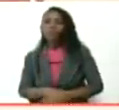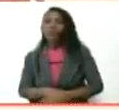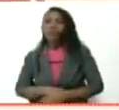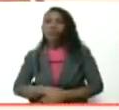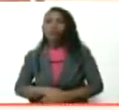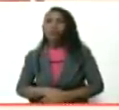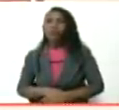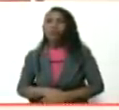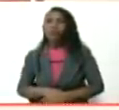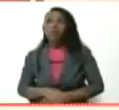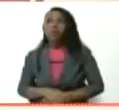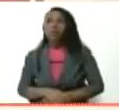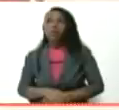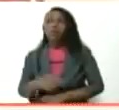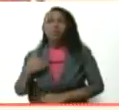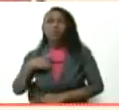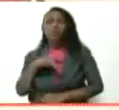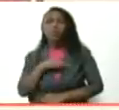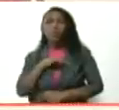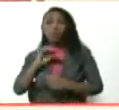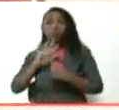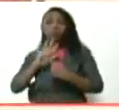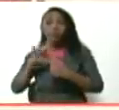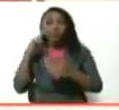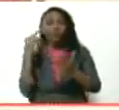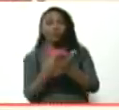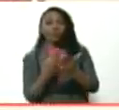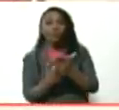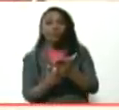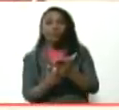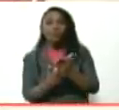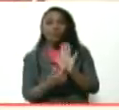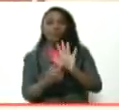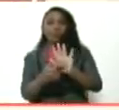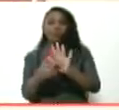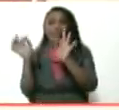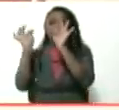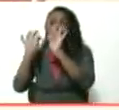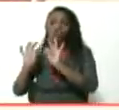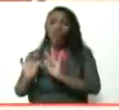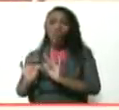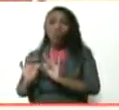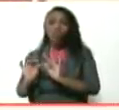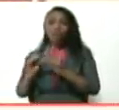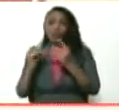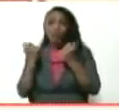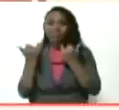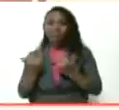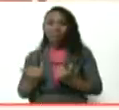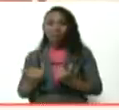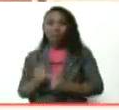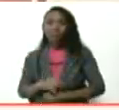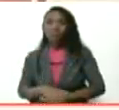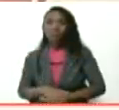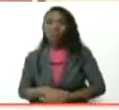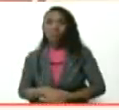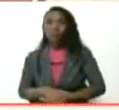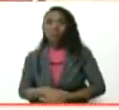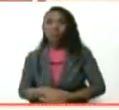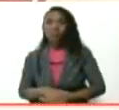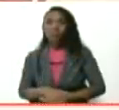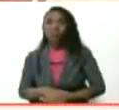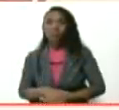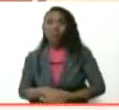verdad. Nosotros hemos demostrado que de manera instantánea